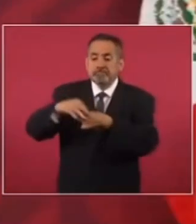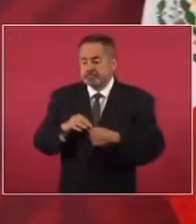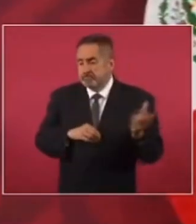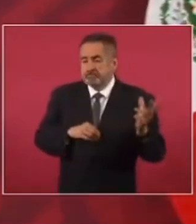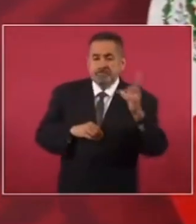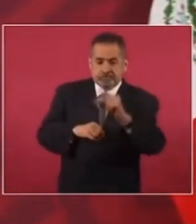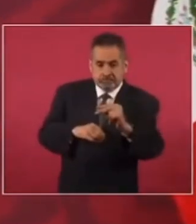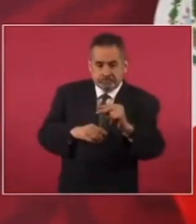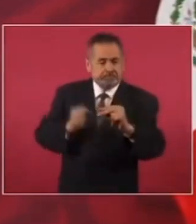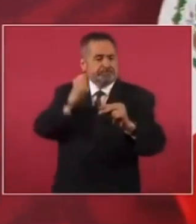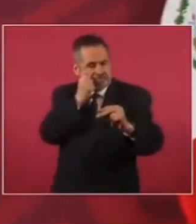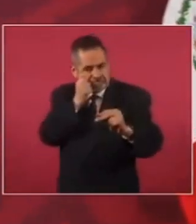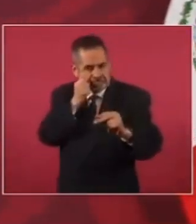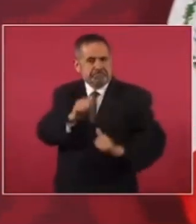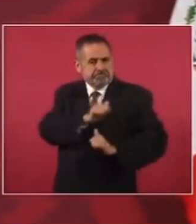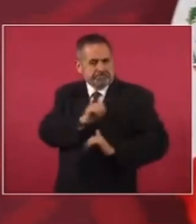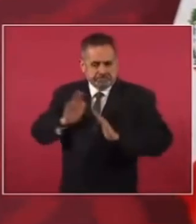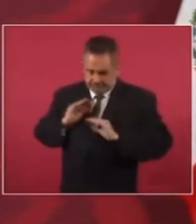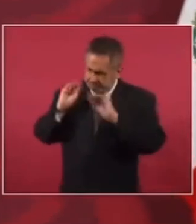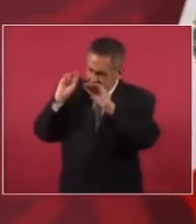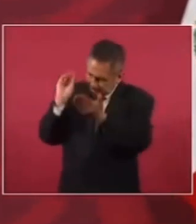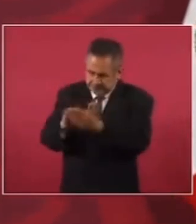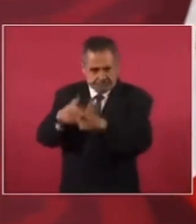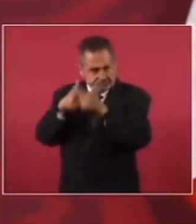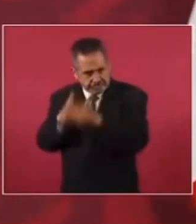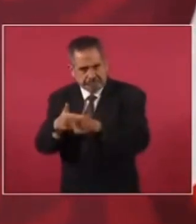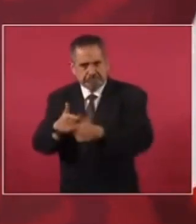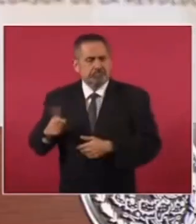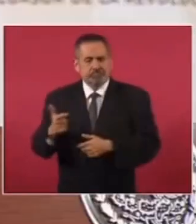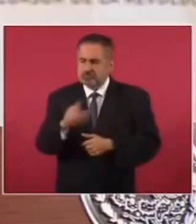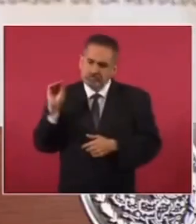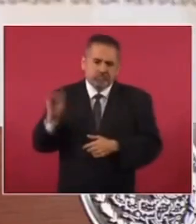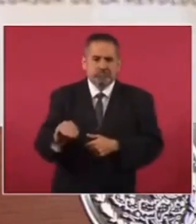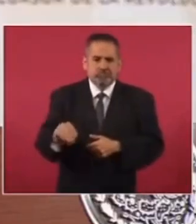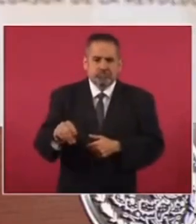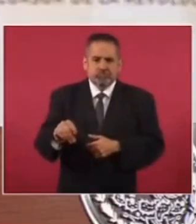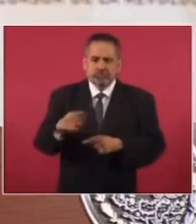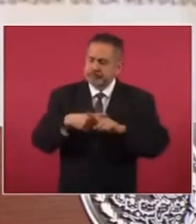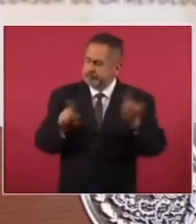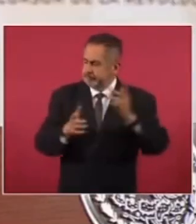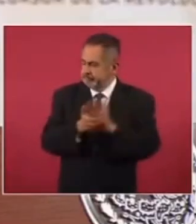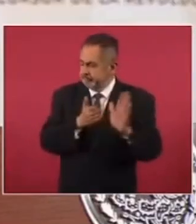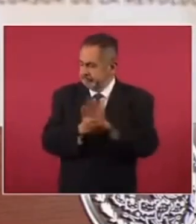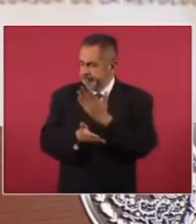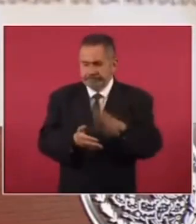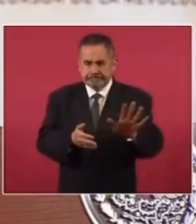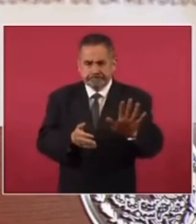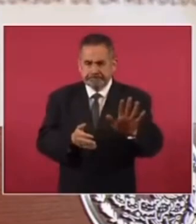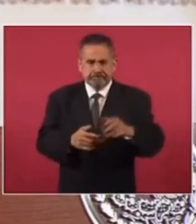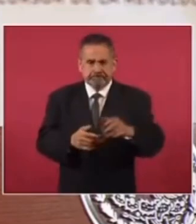al Congreso porque acaban de rechazar esta iniciativa. Amigos y amigas, vamos al